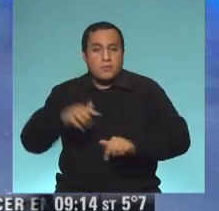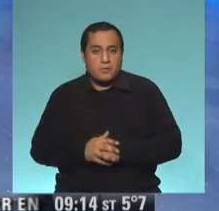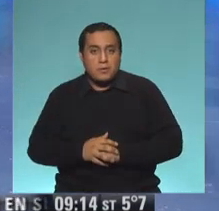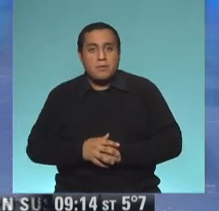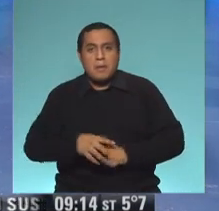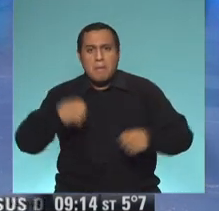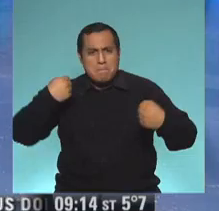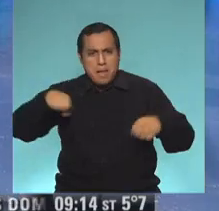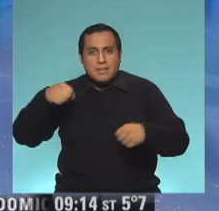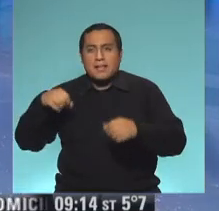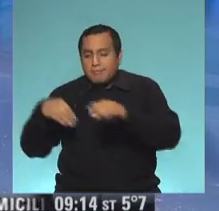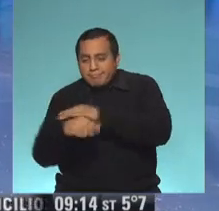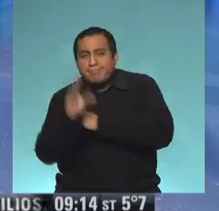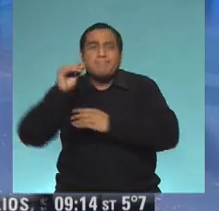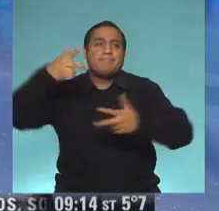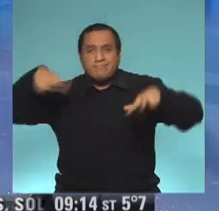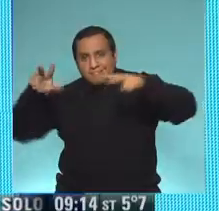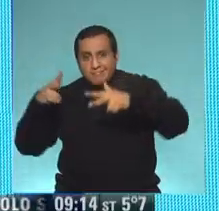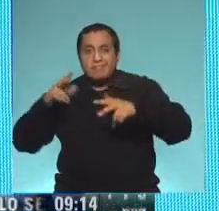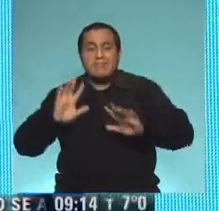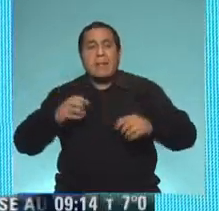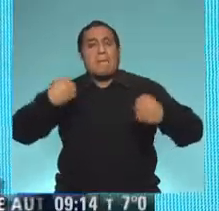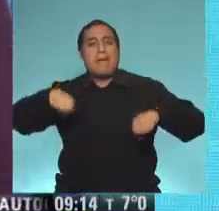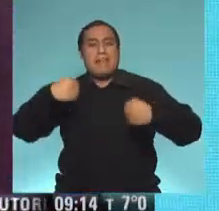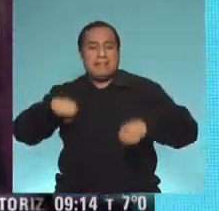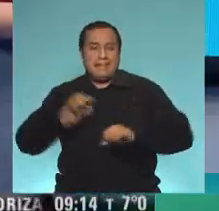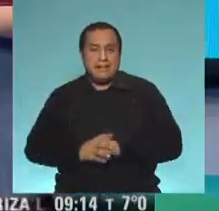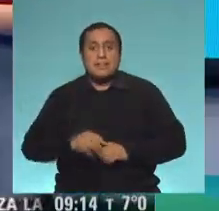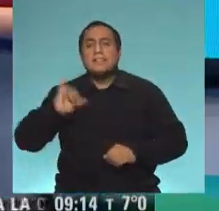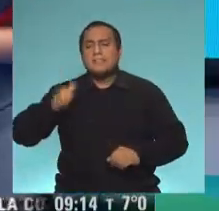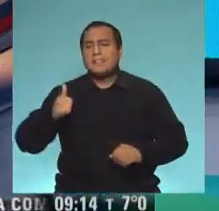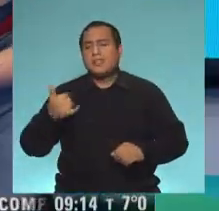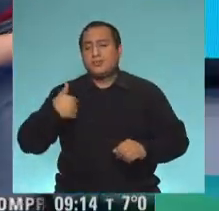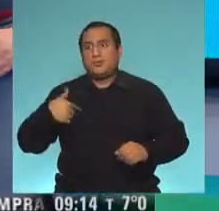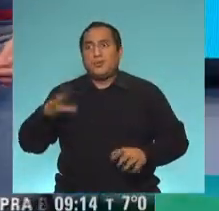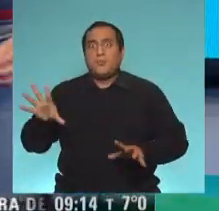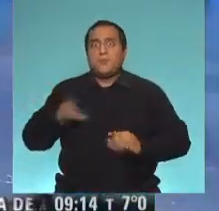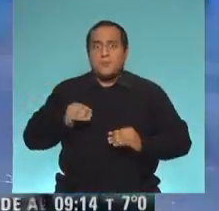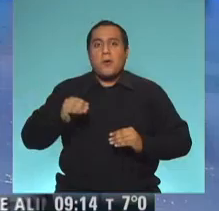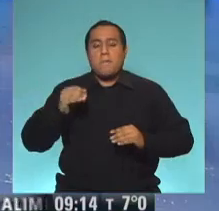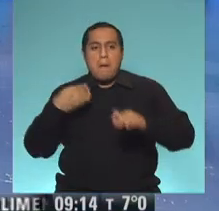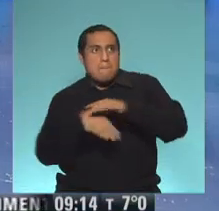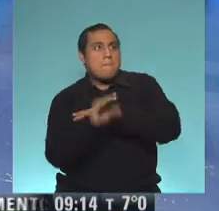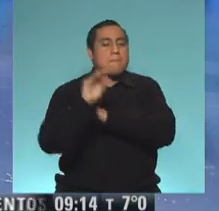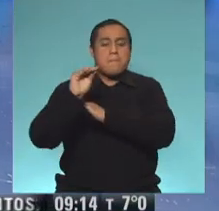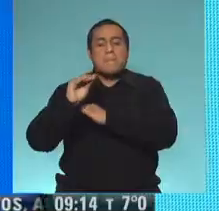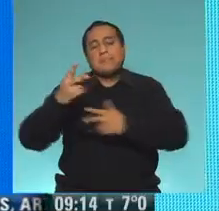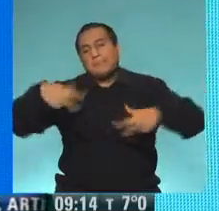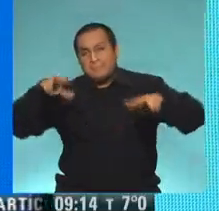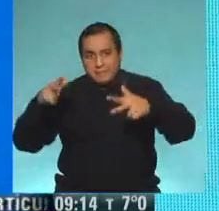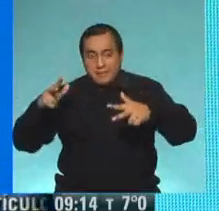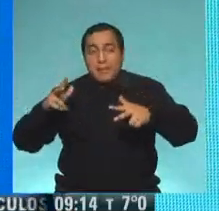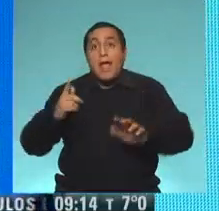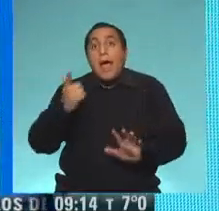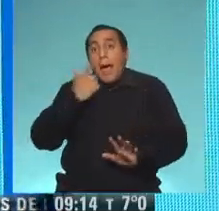practicando, que, Ernesto? Claro que sí. Muy bien, Ernesto, ya está como... Ya estoy, pero estoy apropiándome del personaje. Muy bien. Claro. Bueno, entonces vamos a